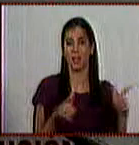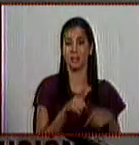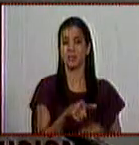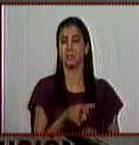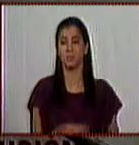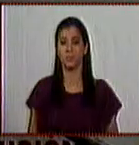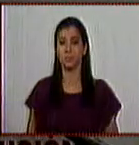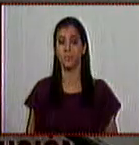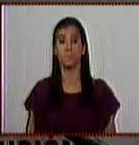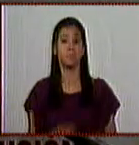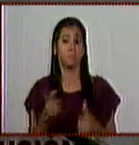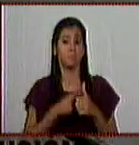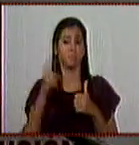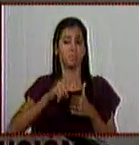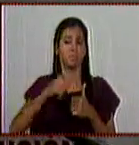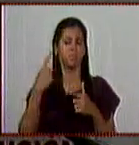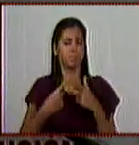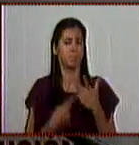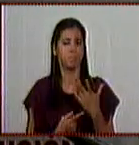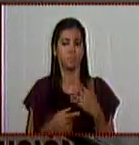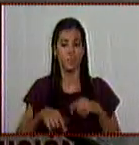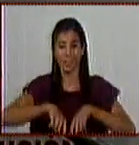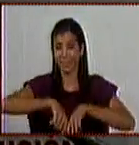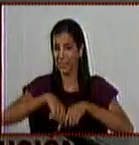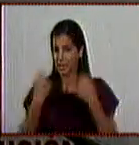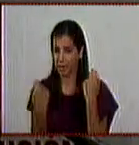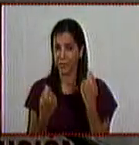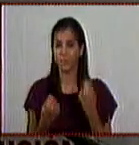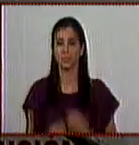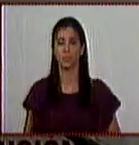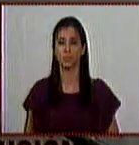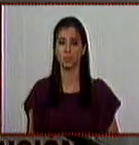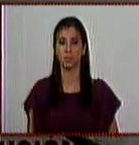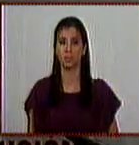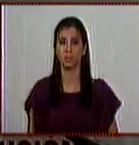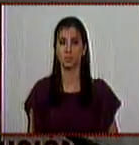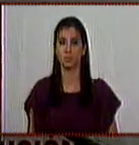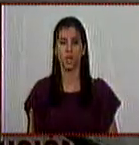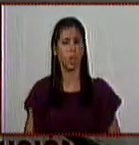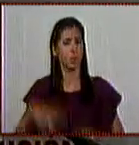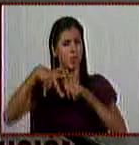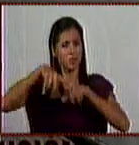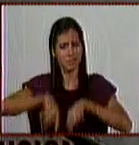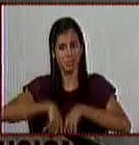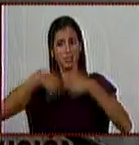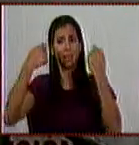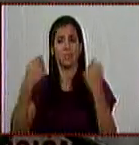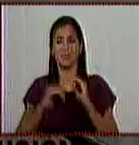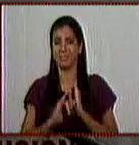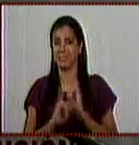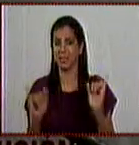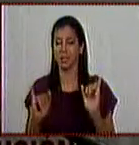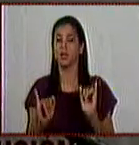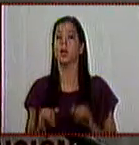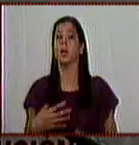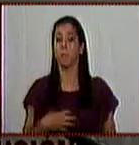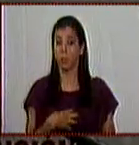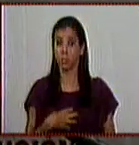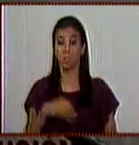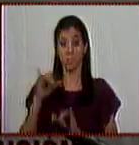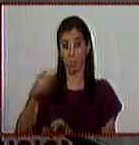condiciones la primera el quiebre el quiebre de la dominación política ideológica que pudo hacer el